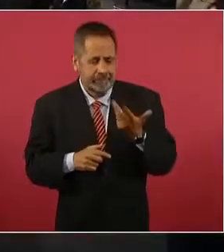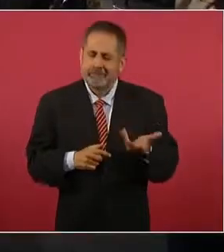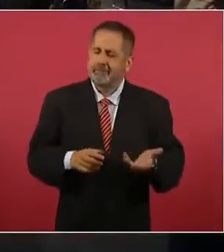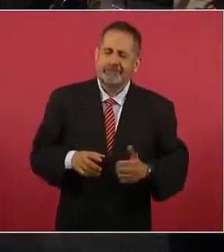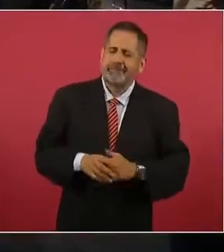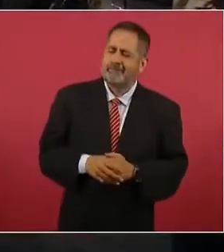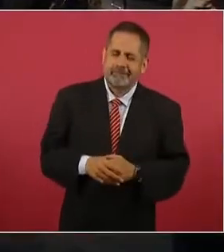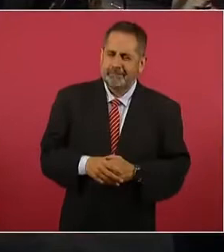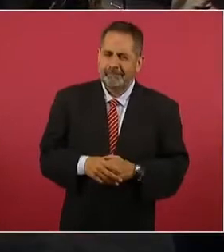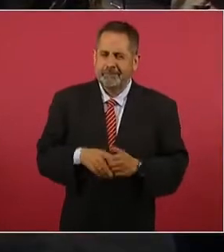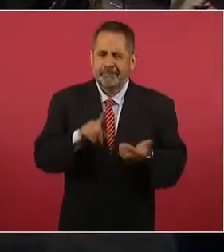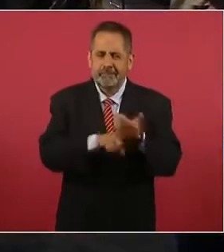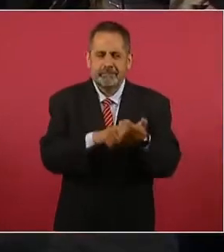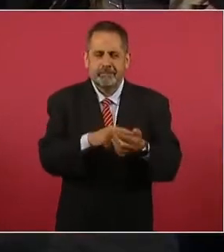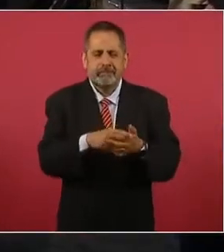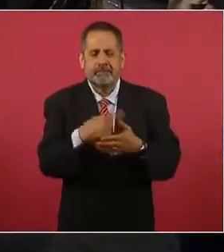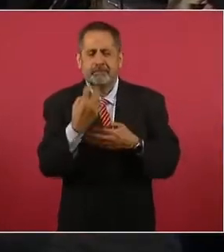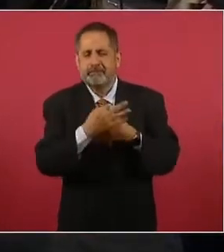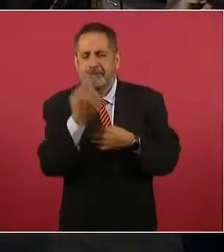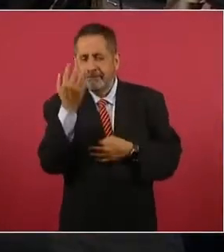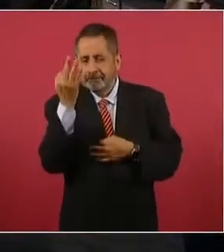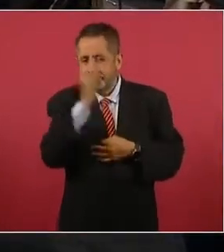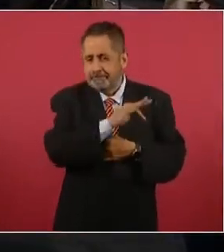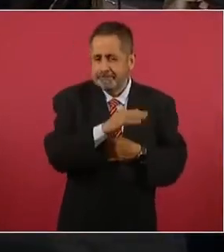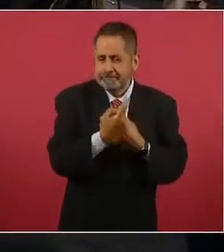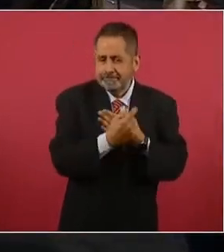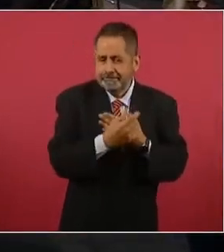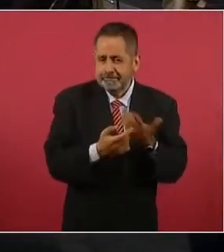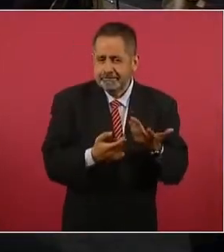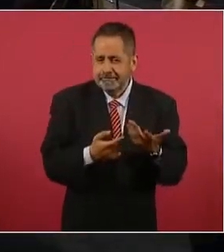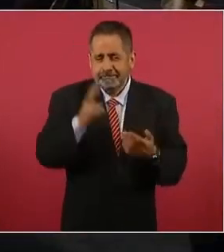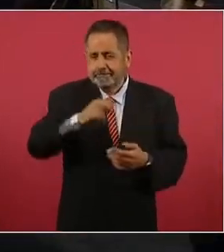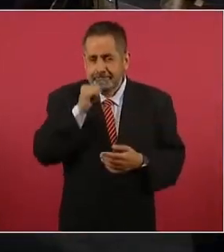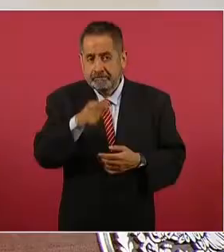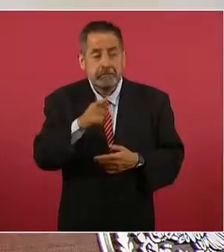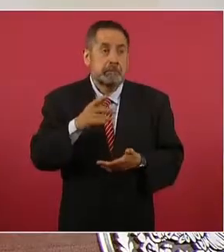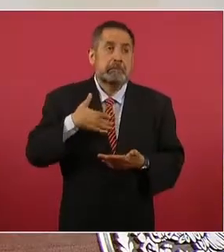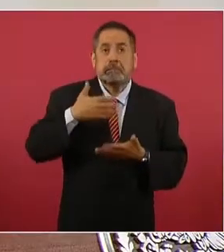de que es artificial, de que no es real